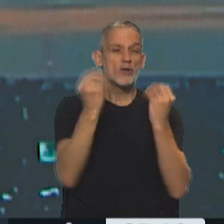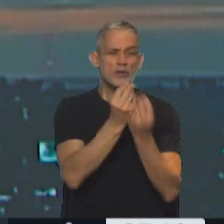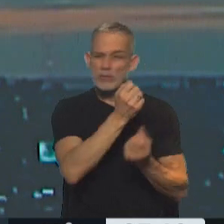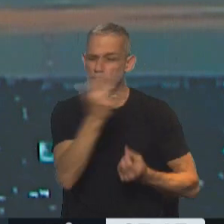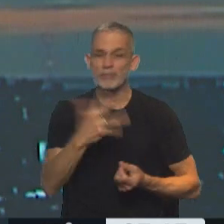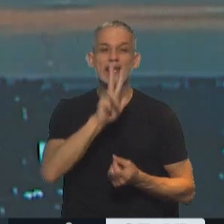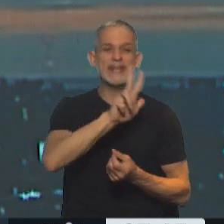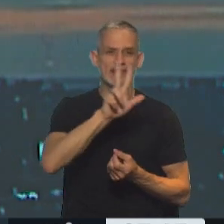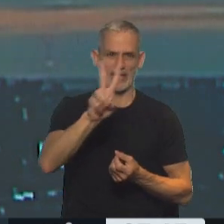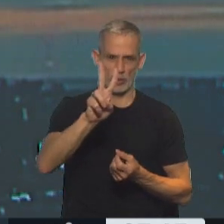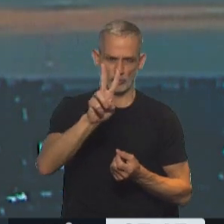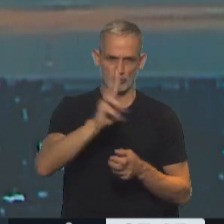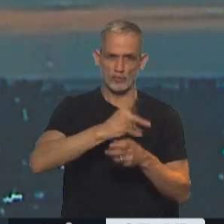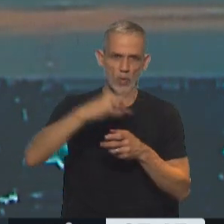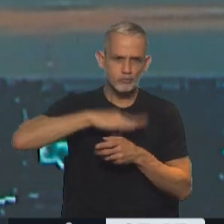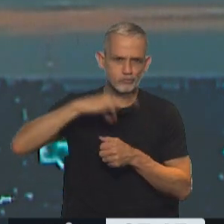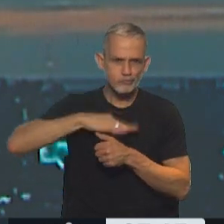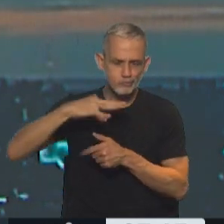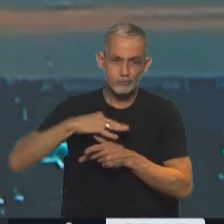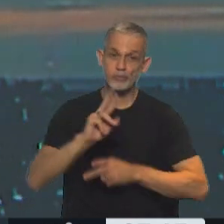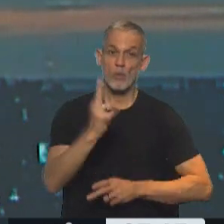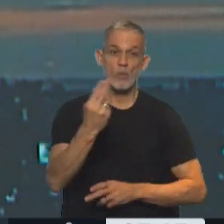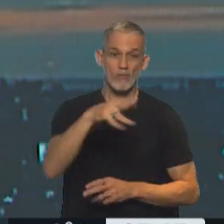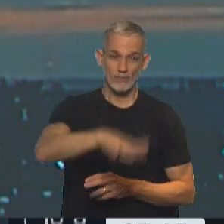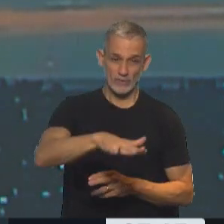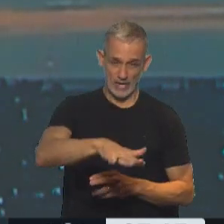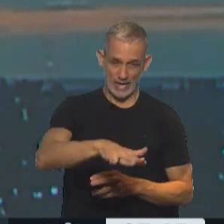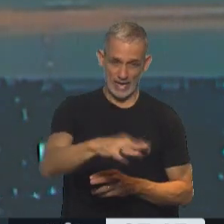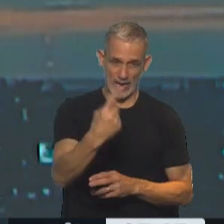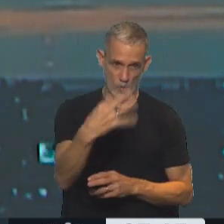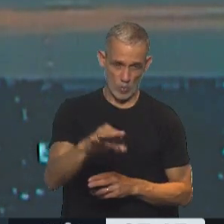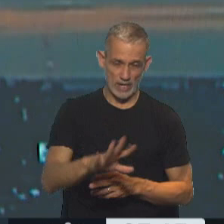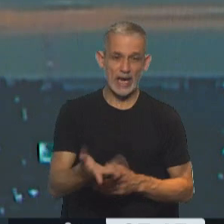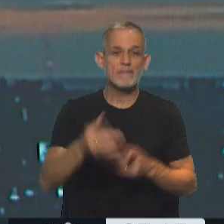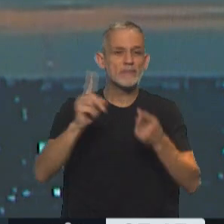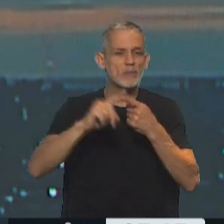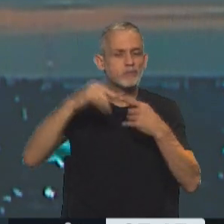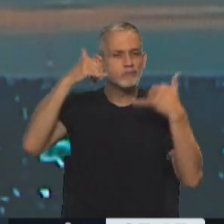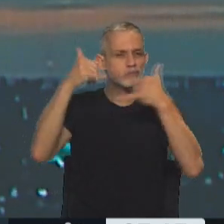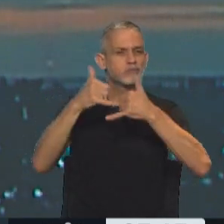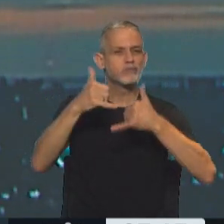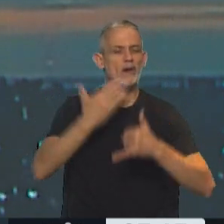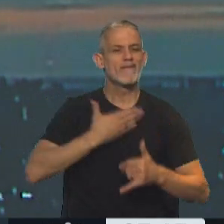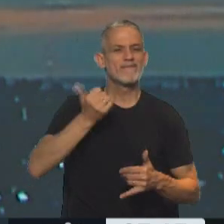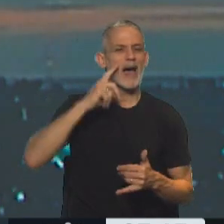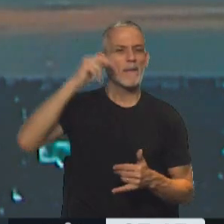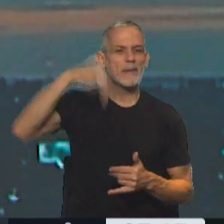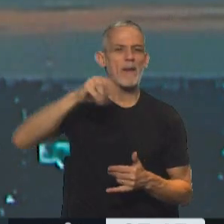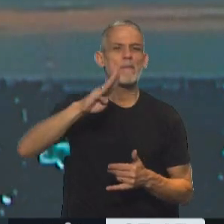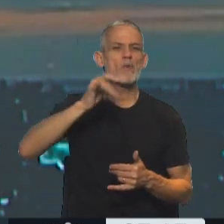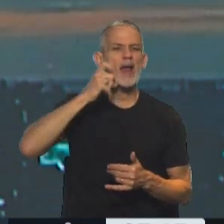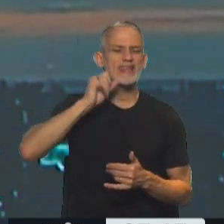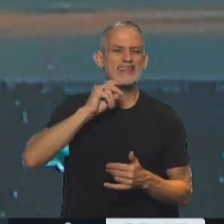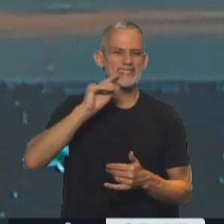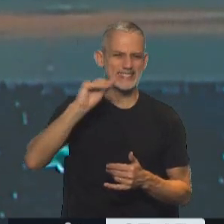todo el país y lamentablemente con este deceso, con este desenlace fatal. Estamos en comunicación con Fabián Puratich, que es el